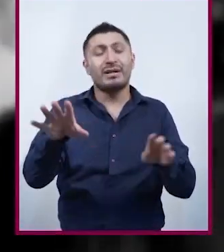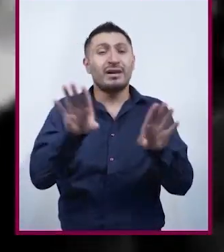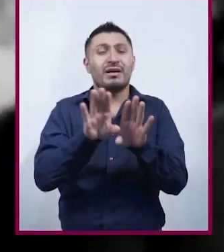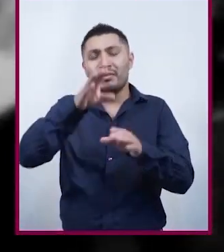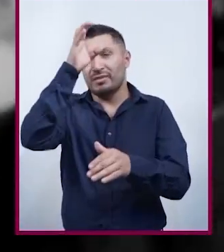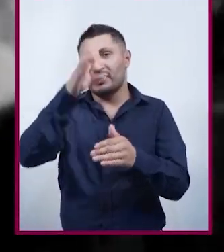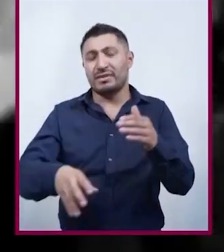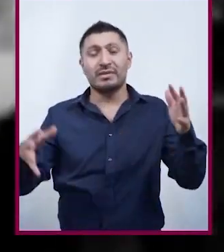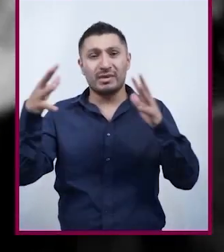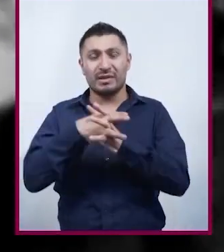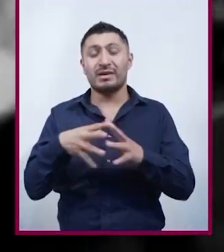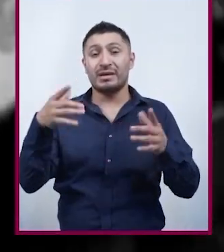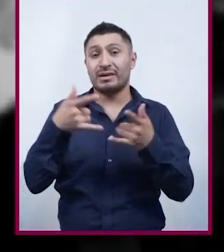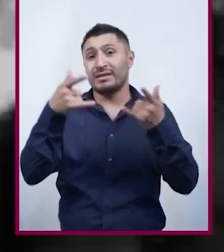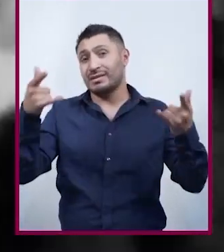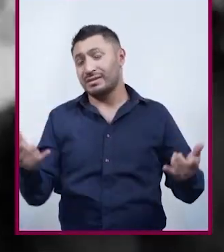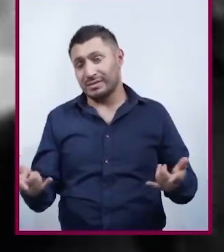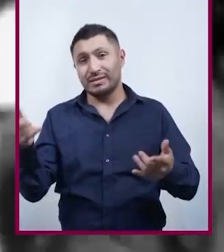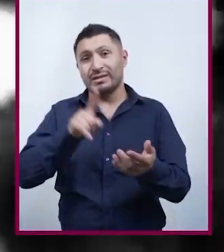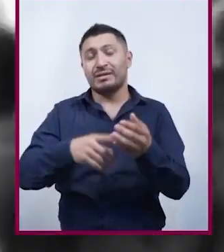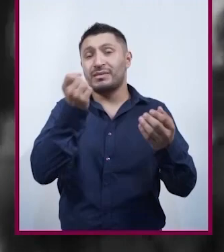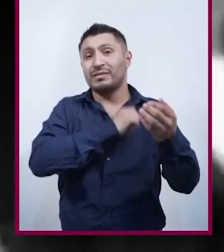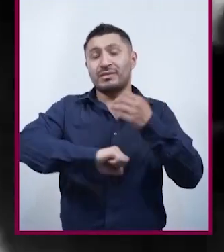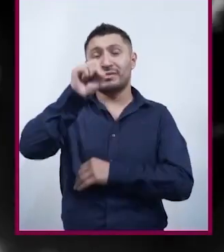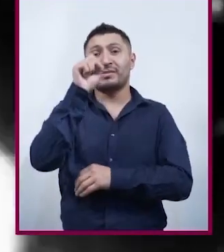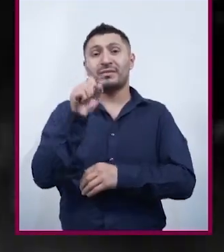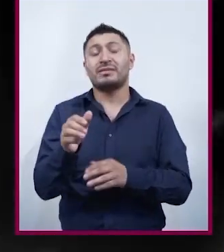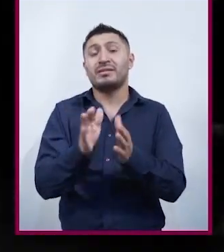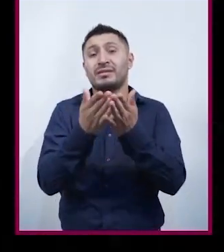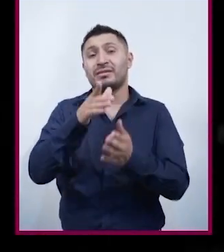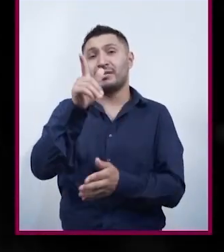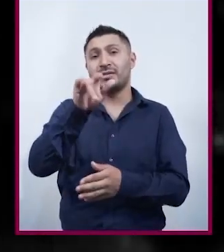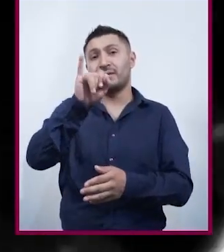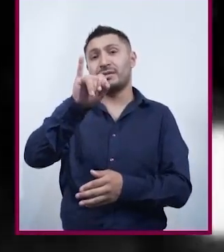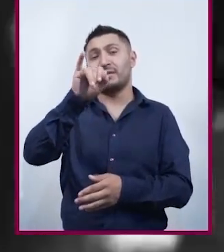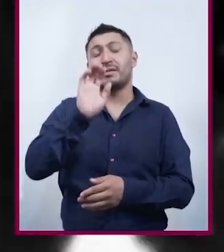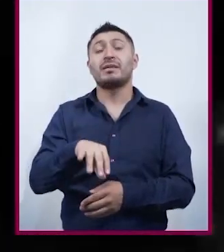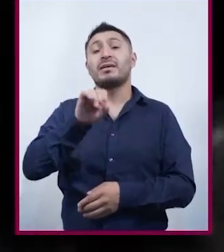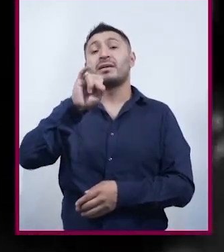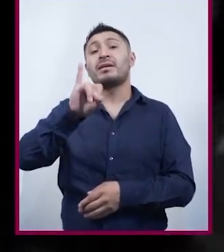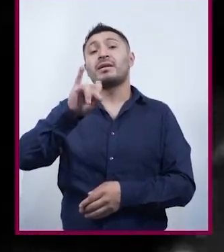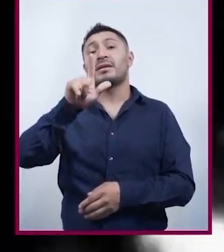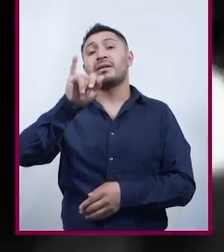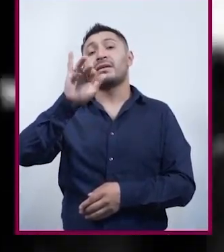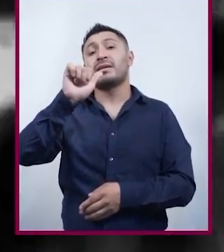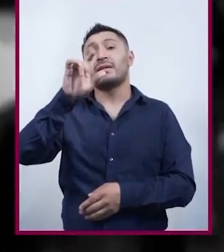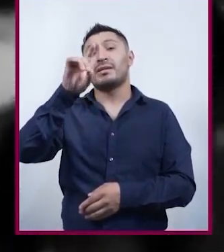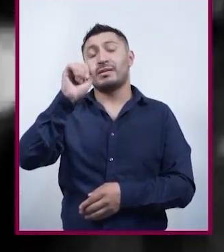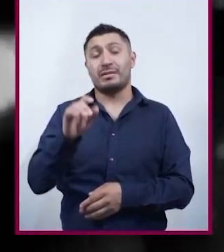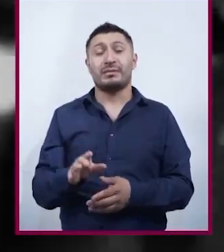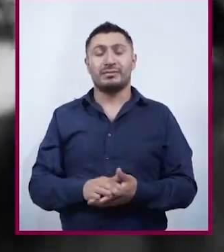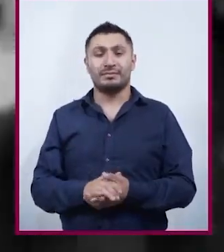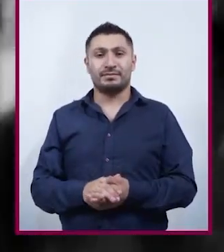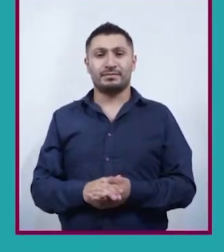fue como se terminó la guerra que se narra en el famoso libro de la Ilíada, atribuida al poeta Homero.